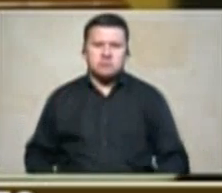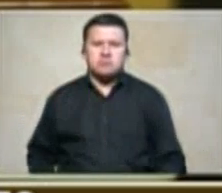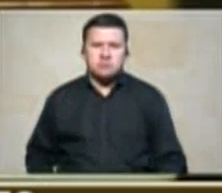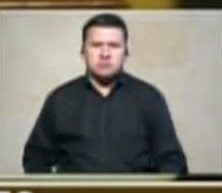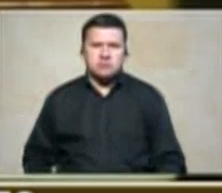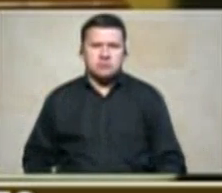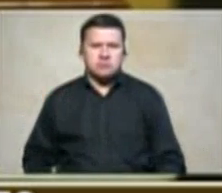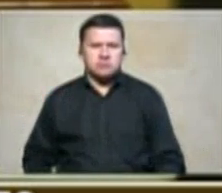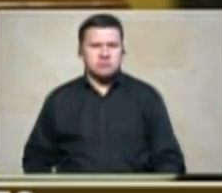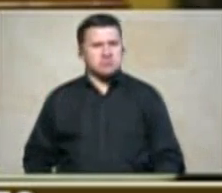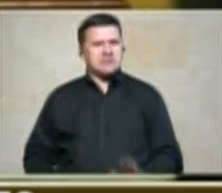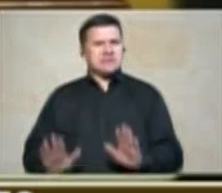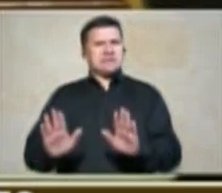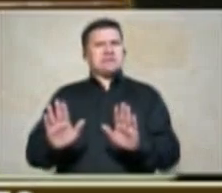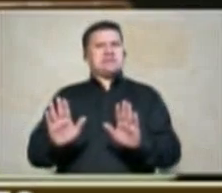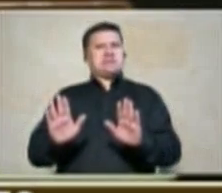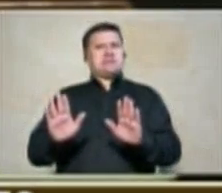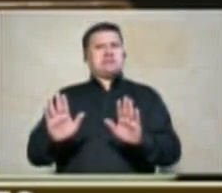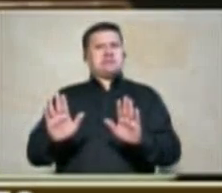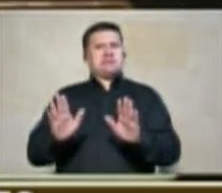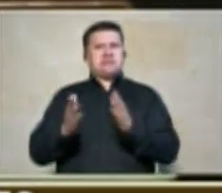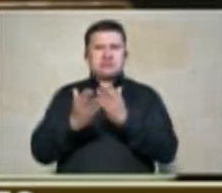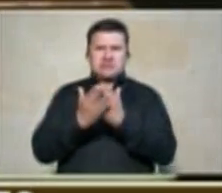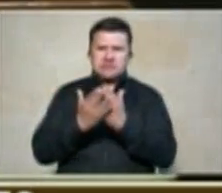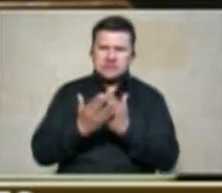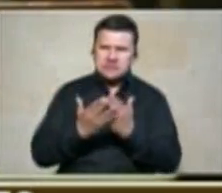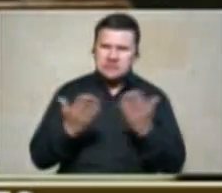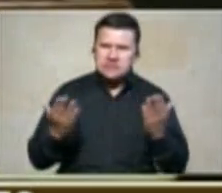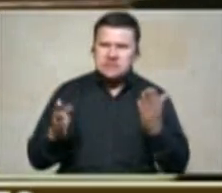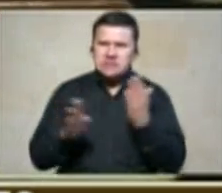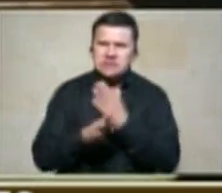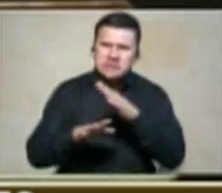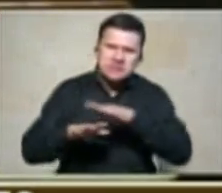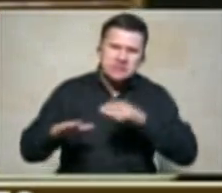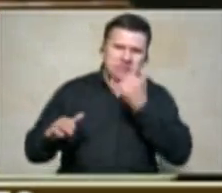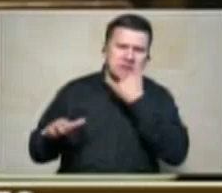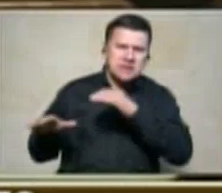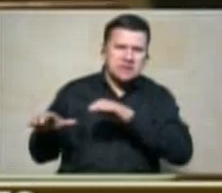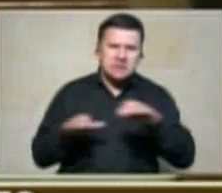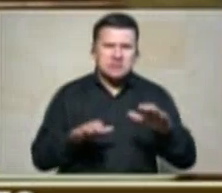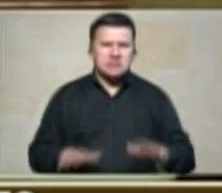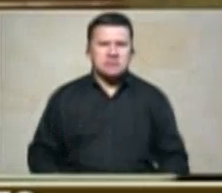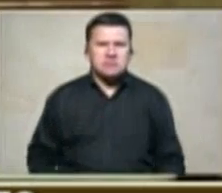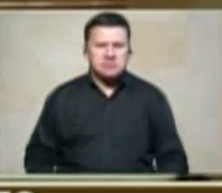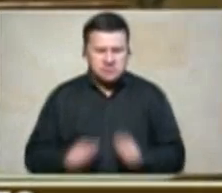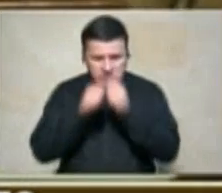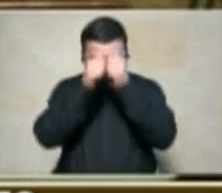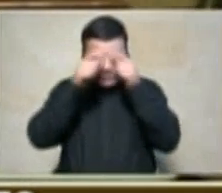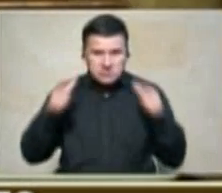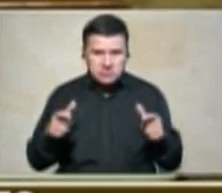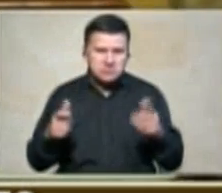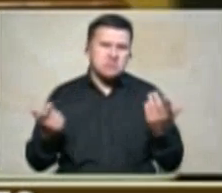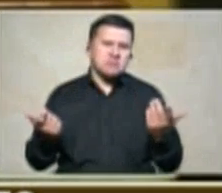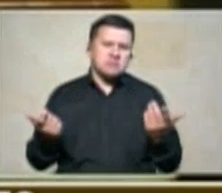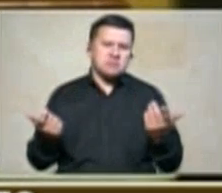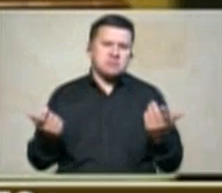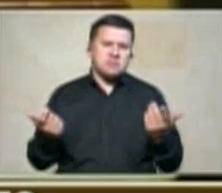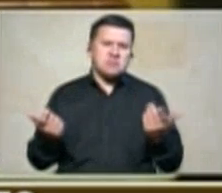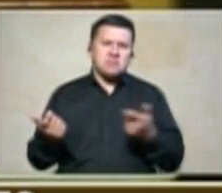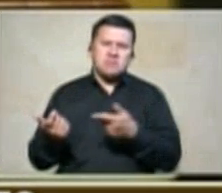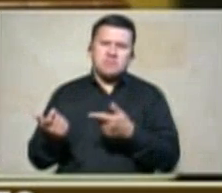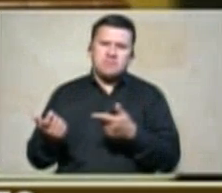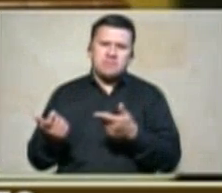a esta acción del Estado, que por supuesto nos va a llevar a una cantidad de demandas